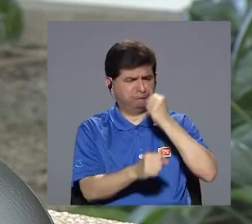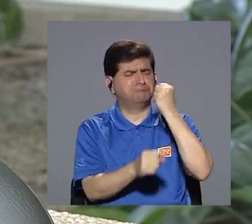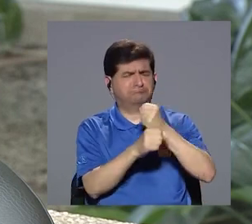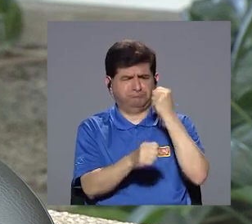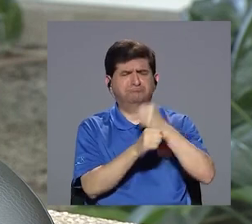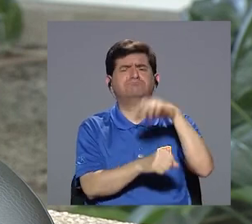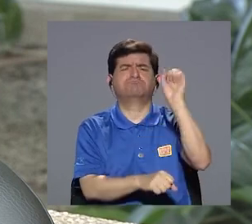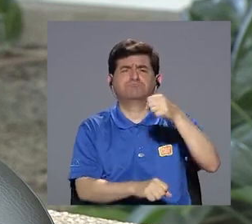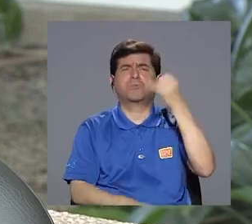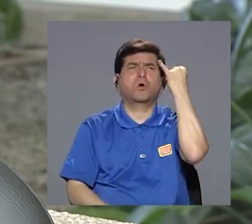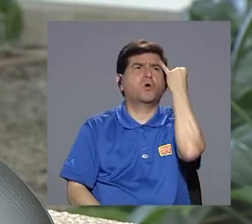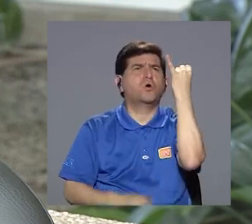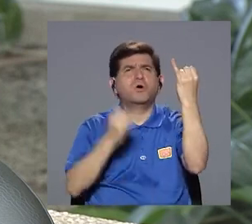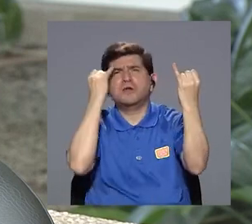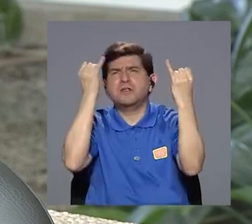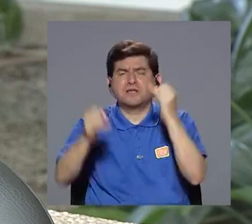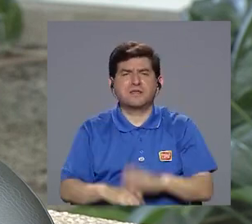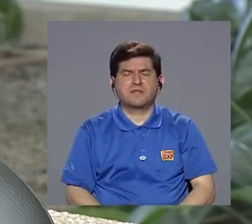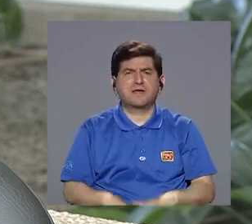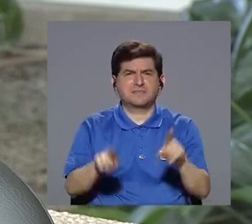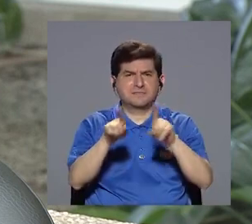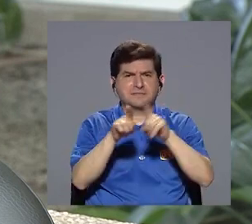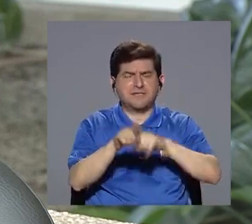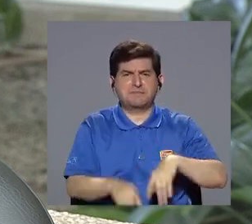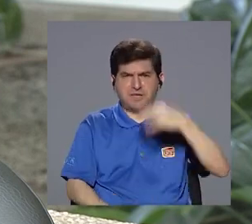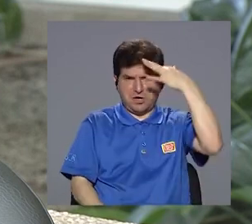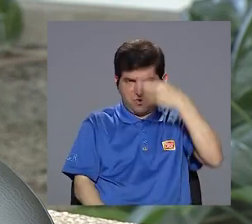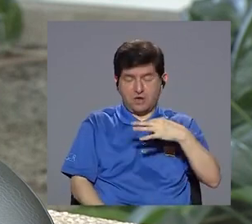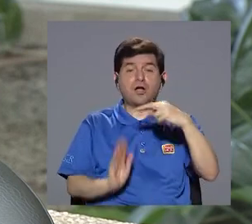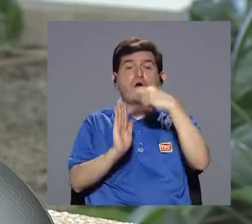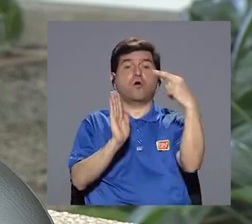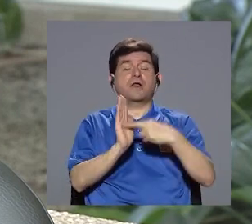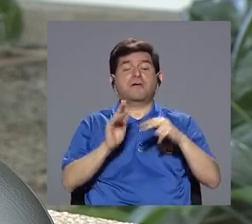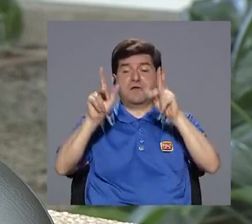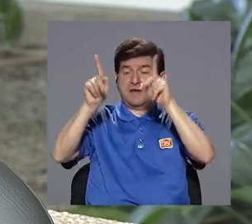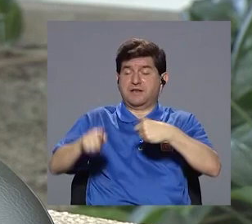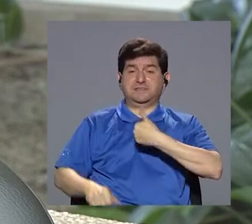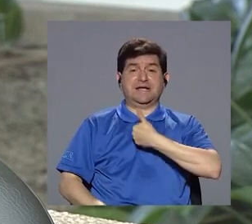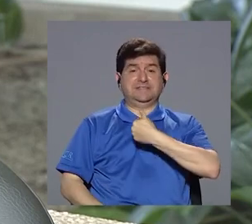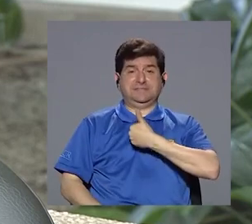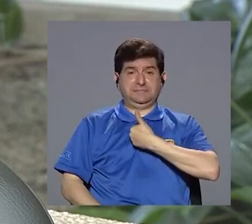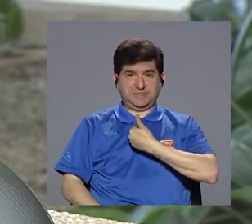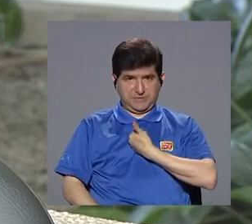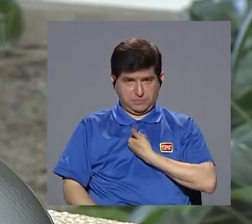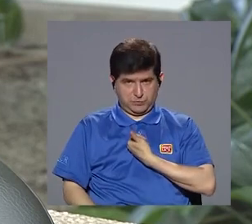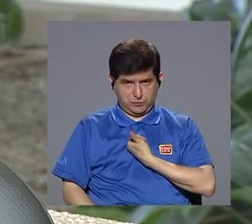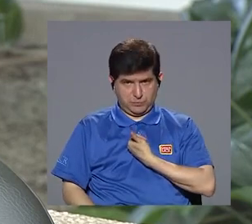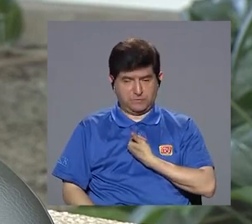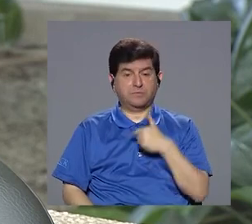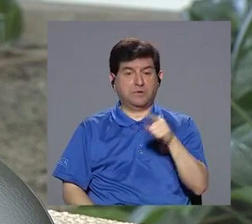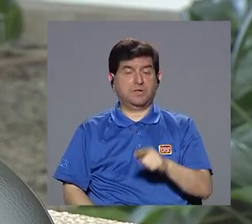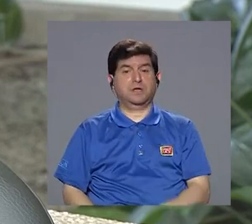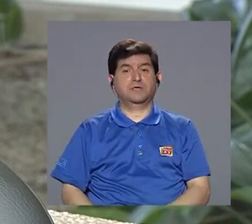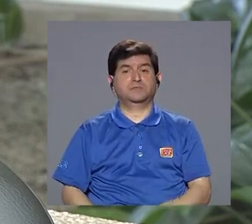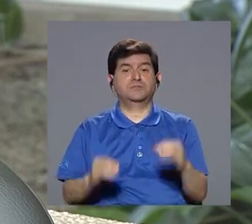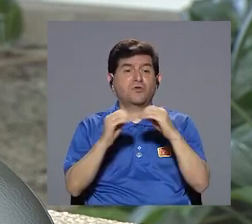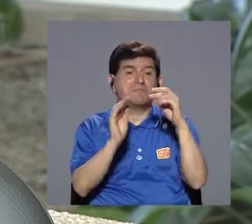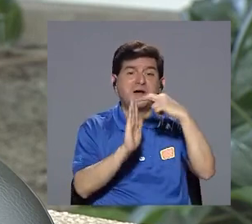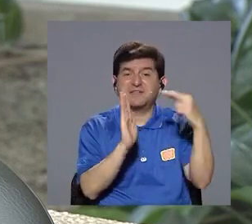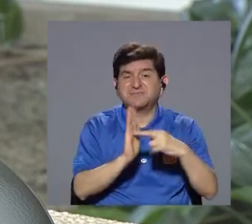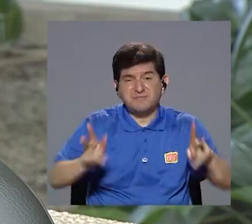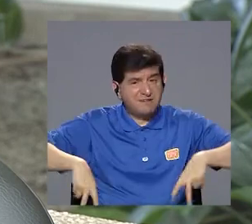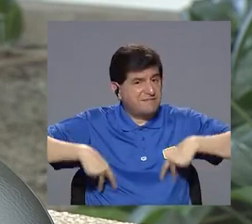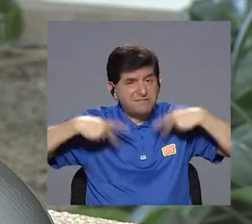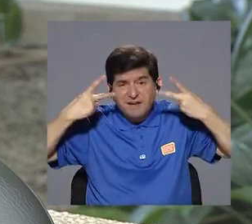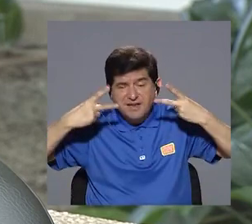Sí trabajamos mucho con las ideas, con las cogniciones, con las reglas que el ser humano se pone a sí mismo, y esto es más de